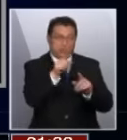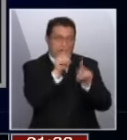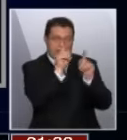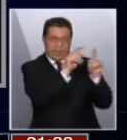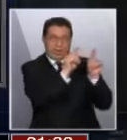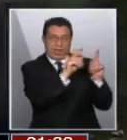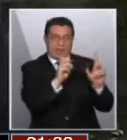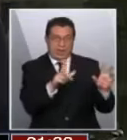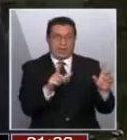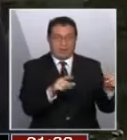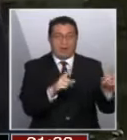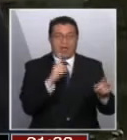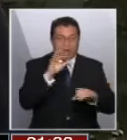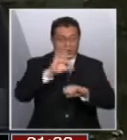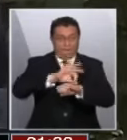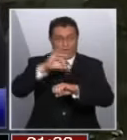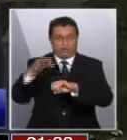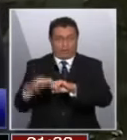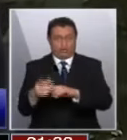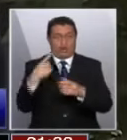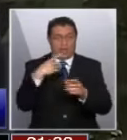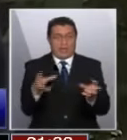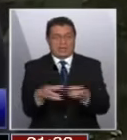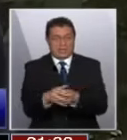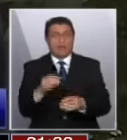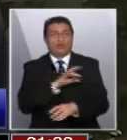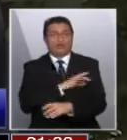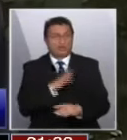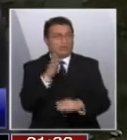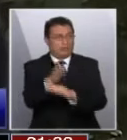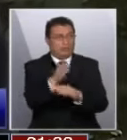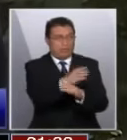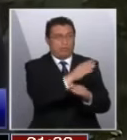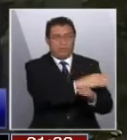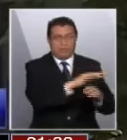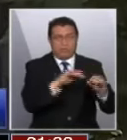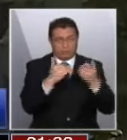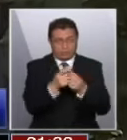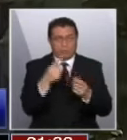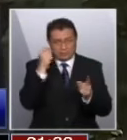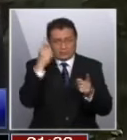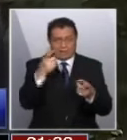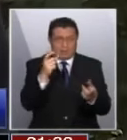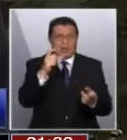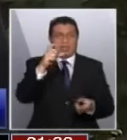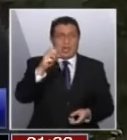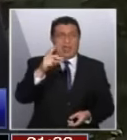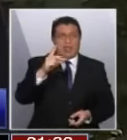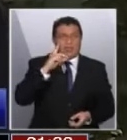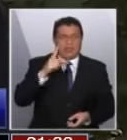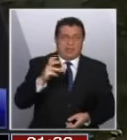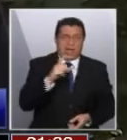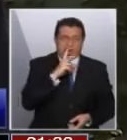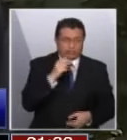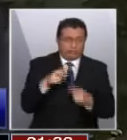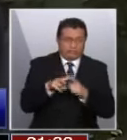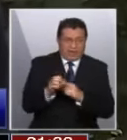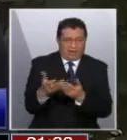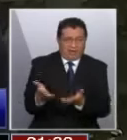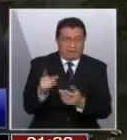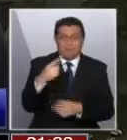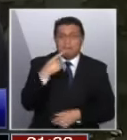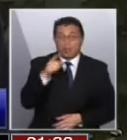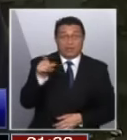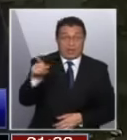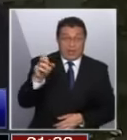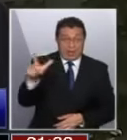él si tiene una fundación y tiene un equipo es cosa recorrer chile y todo lo que están haciendo para saber que es candidato eso hay que preguntárselo